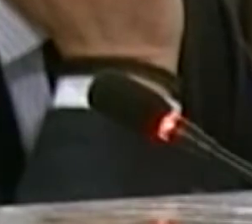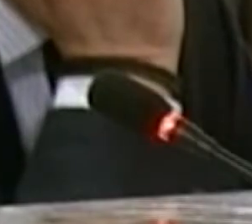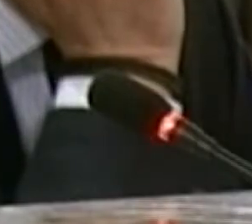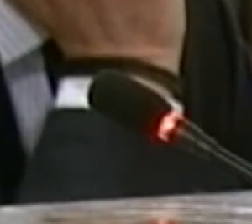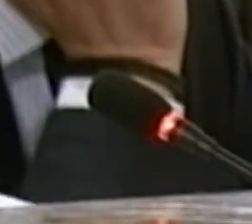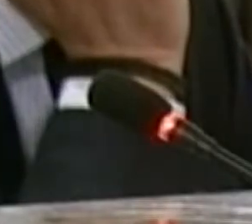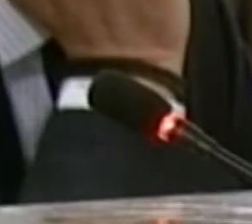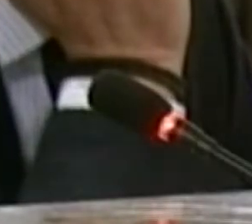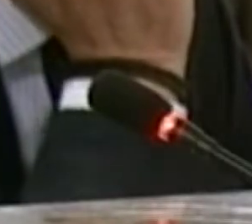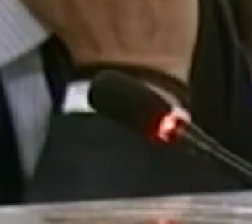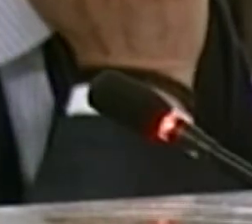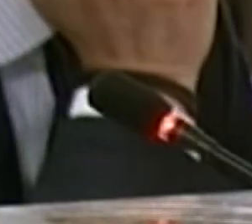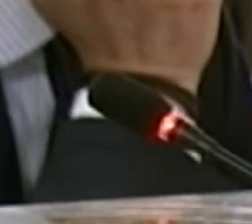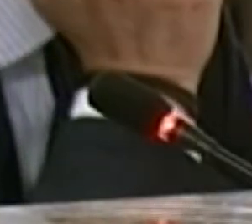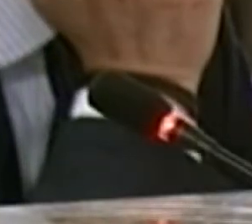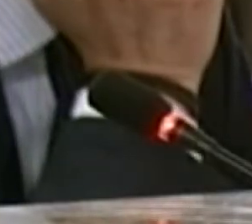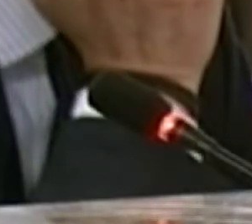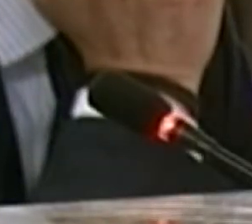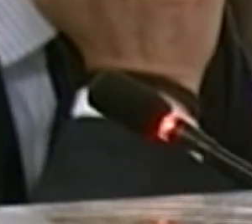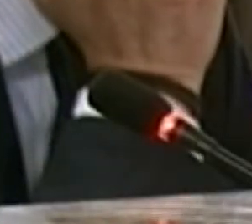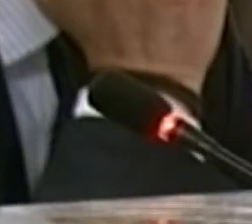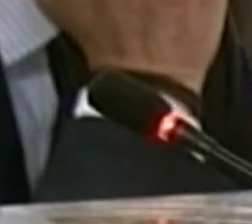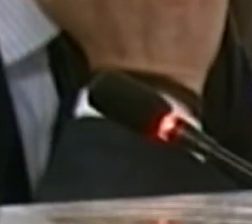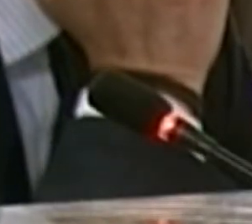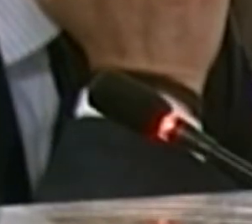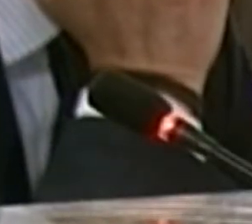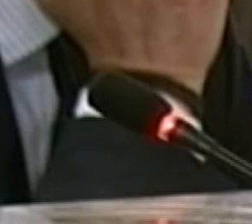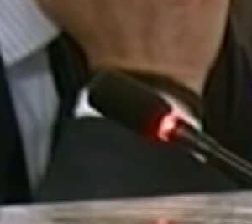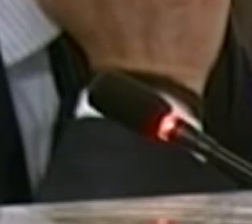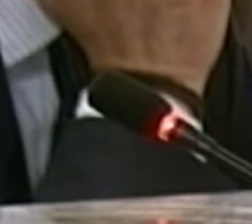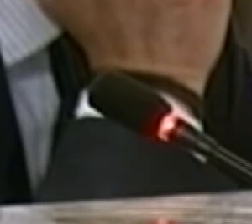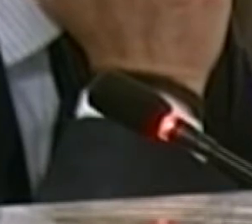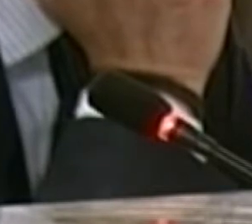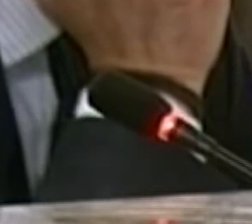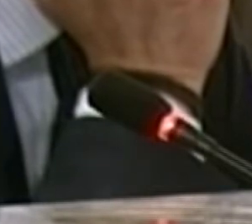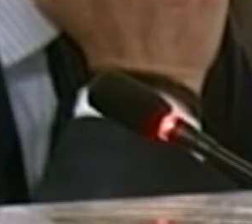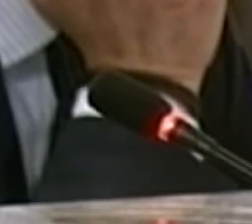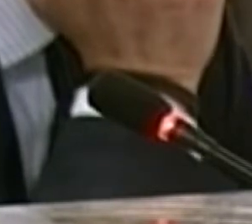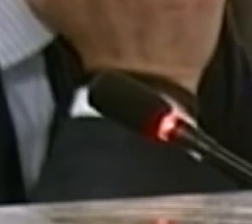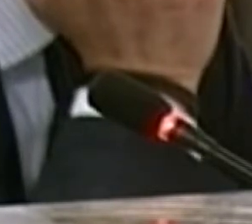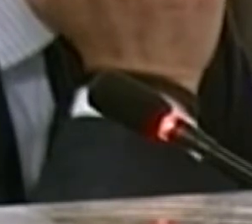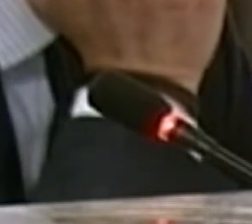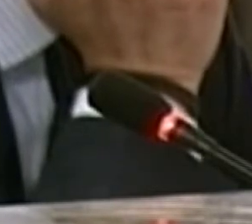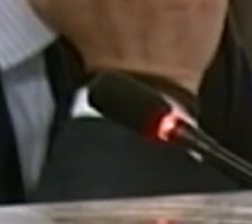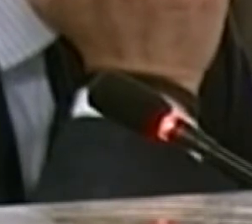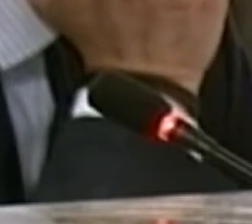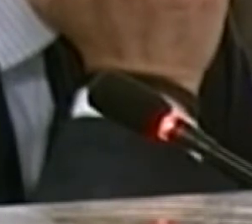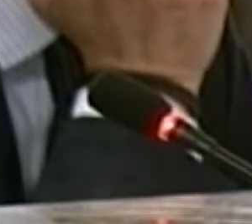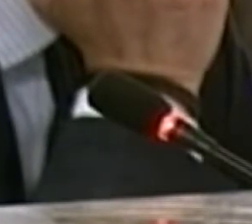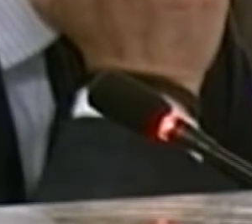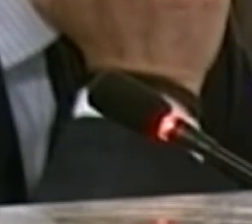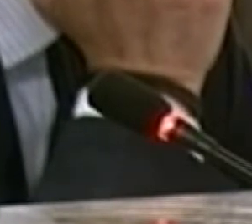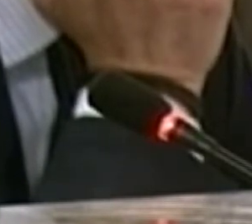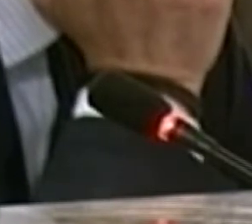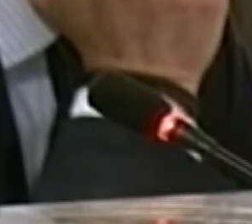ahora sigo explicando, estas lagunas que presenta la Junta, como siempre hace además. Aquí en la moción piden ustedes